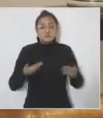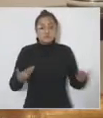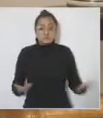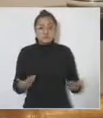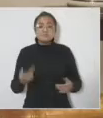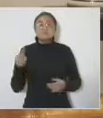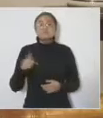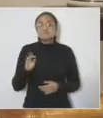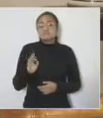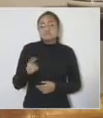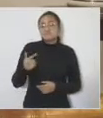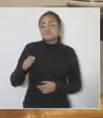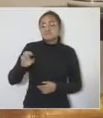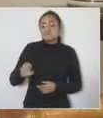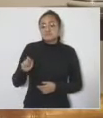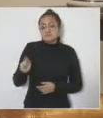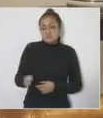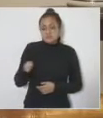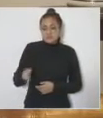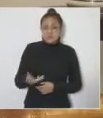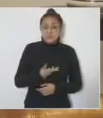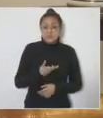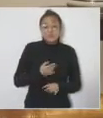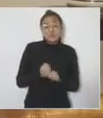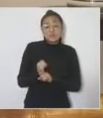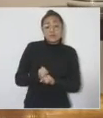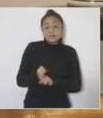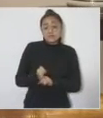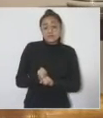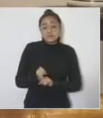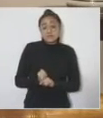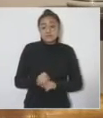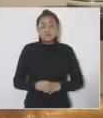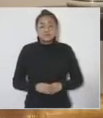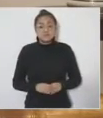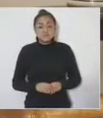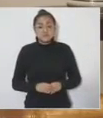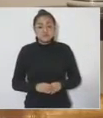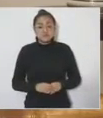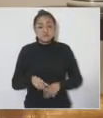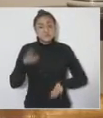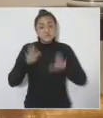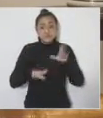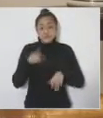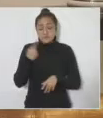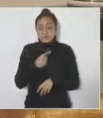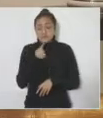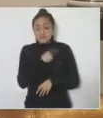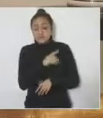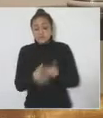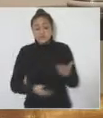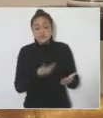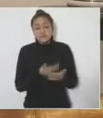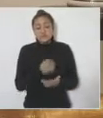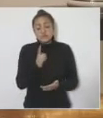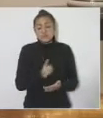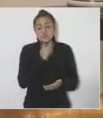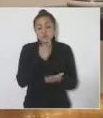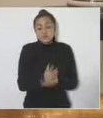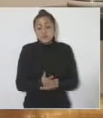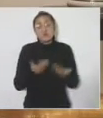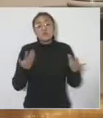la fiscalía general del estado la que investigue eso a veces esas denuncias se presentan solamente